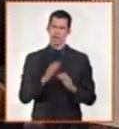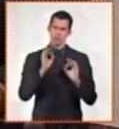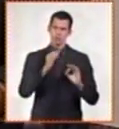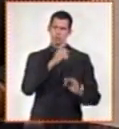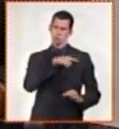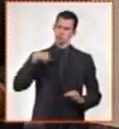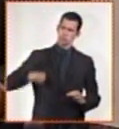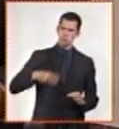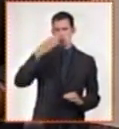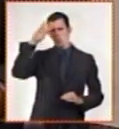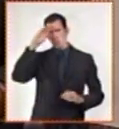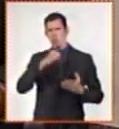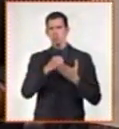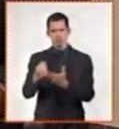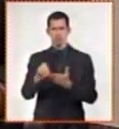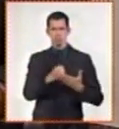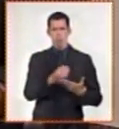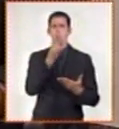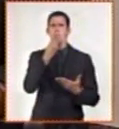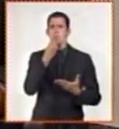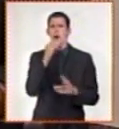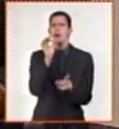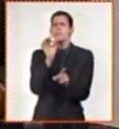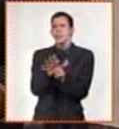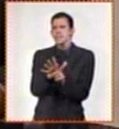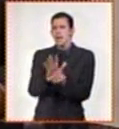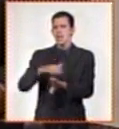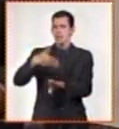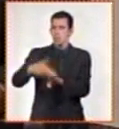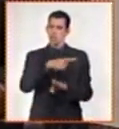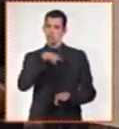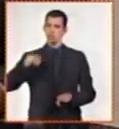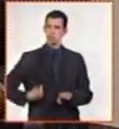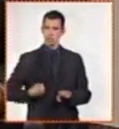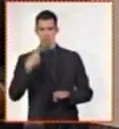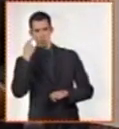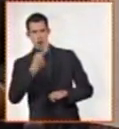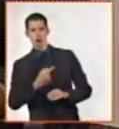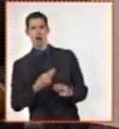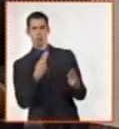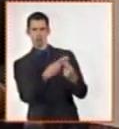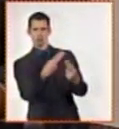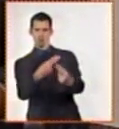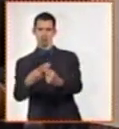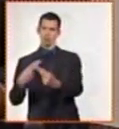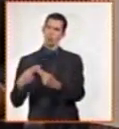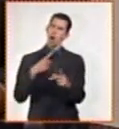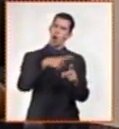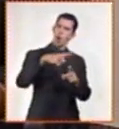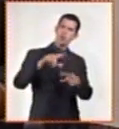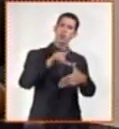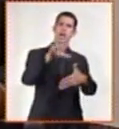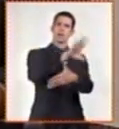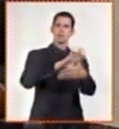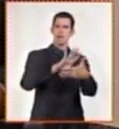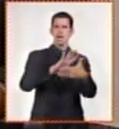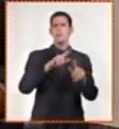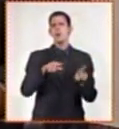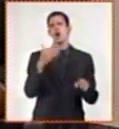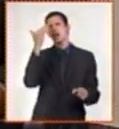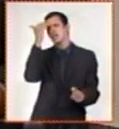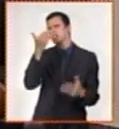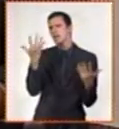China y la región. Y quiero valorar las relaciones bilaterales en los siguientes tres aspectos.